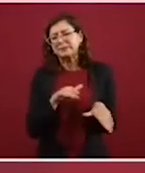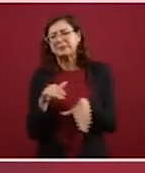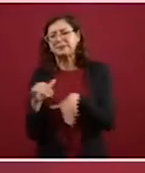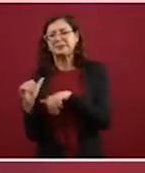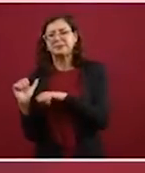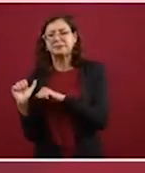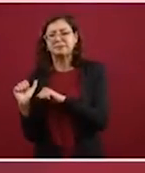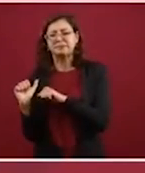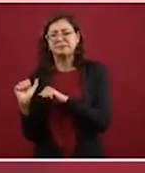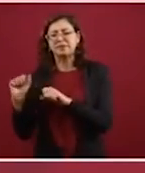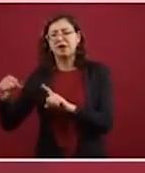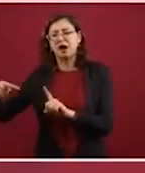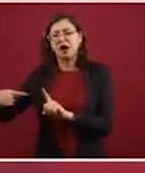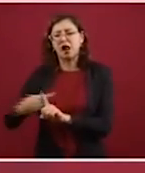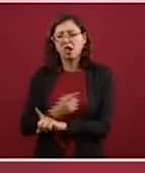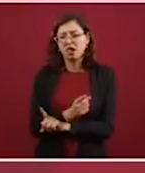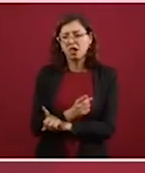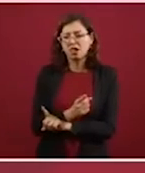sacarles la vuelta,